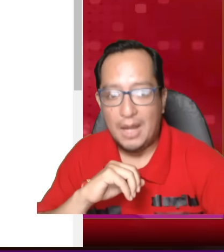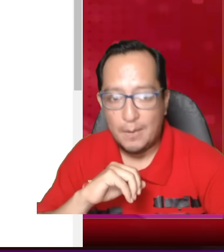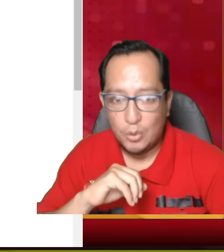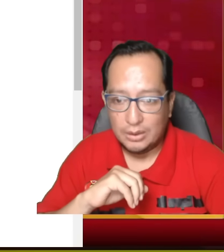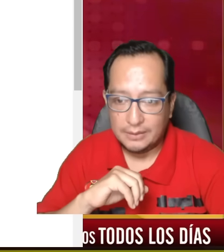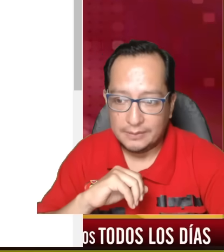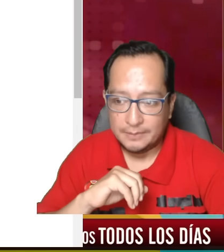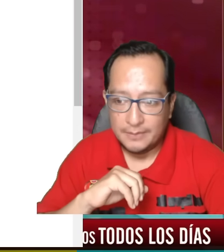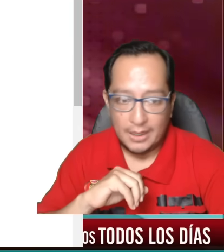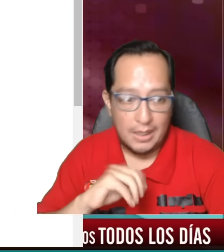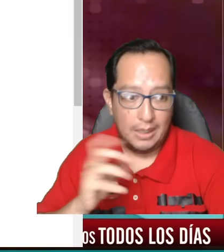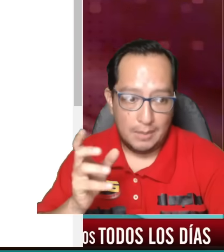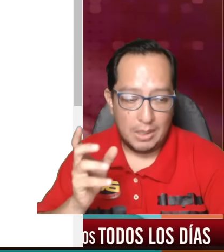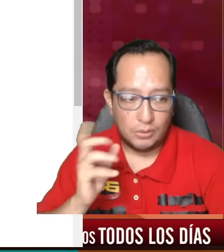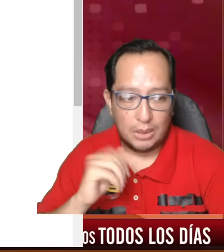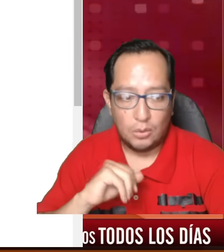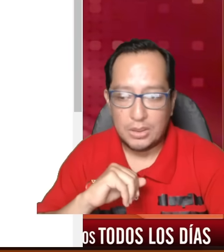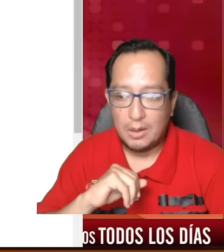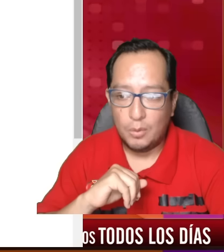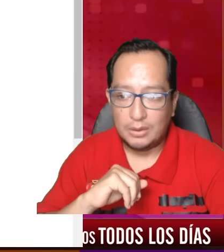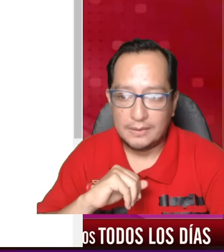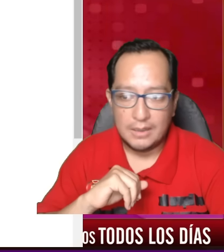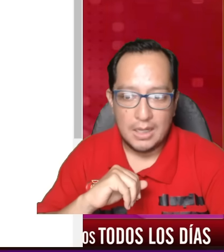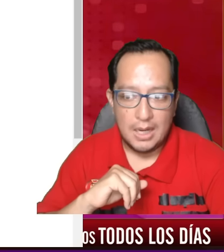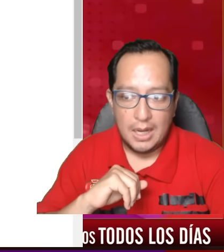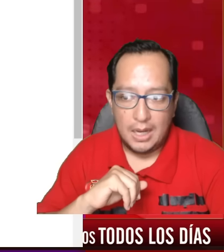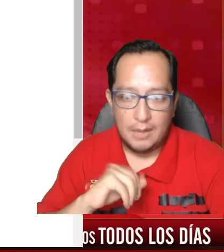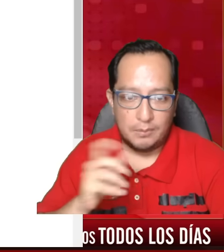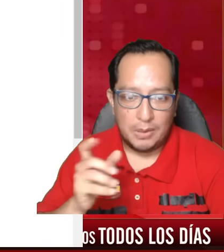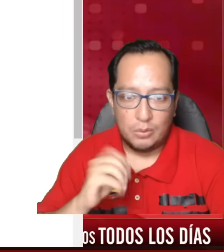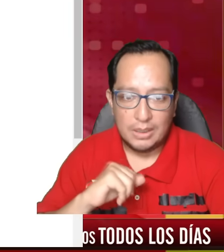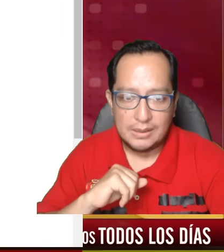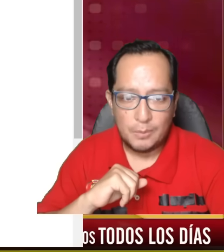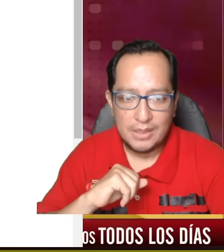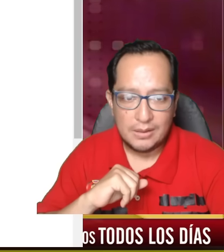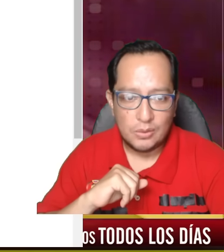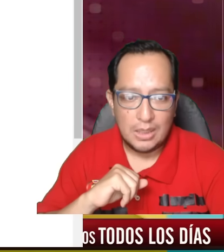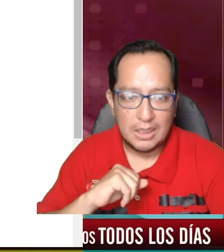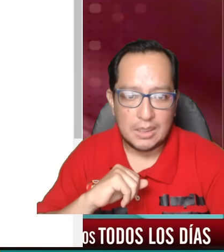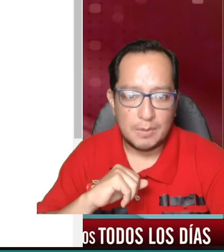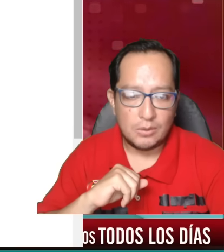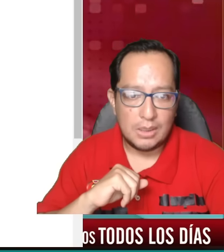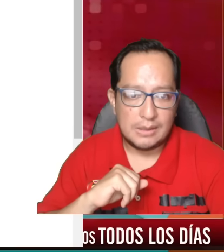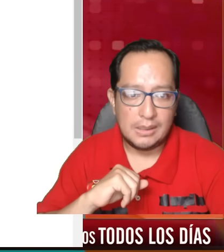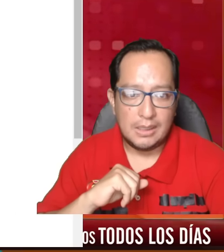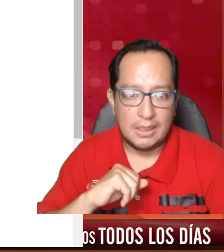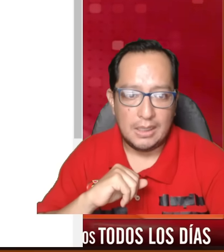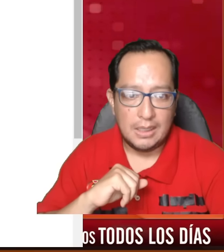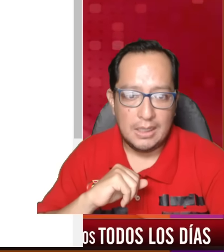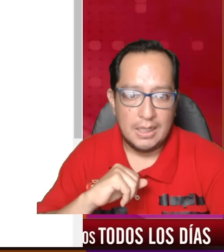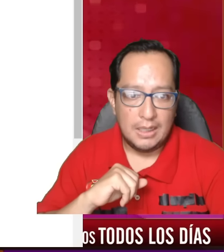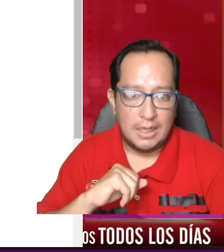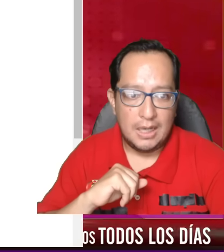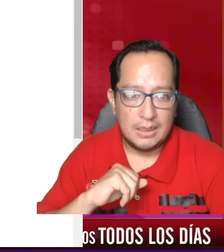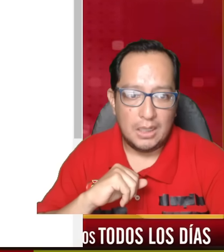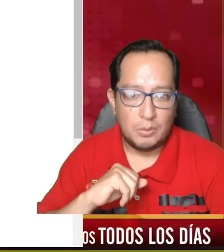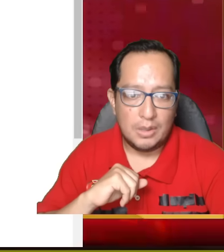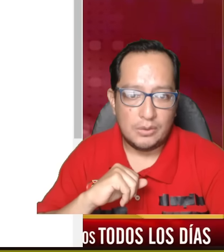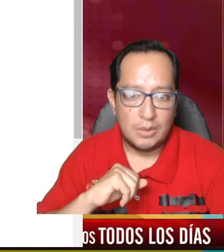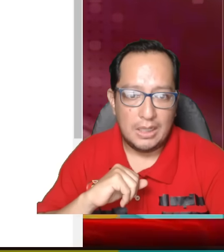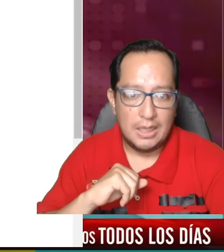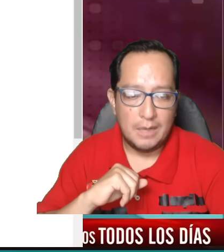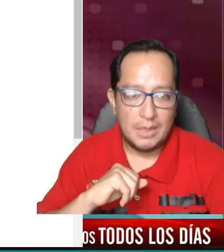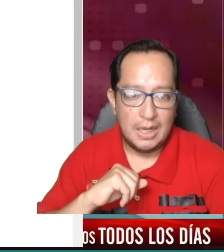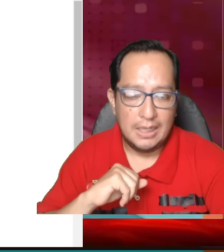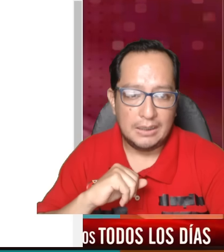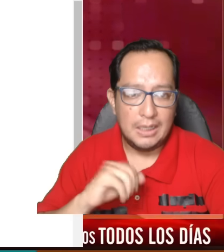conlleva a multas. El mal usarlo conlleva multas. Pregunta, ¿se puede sancionar a las personas que canten el himno